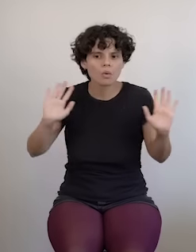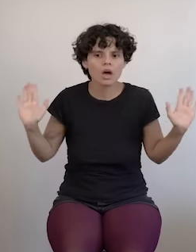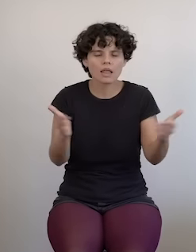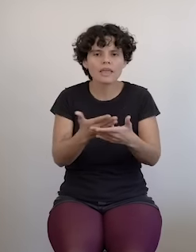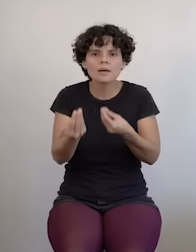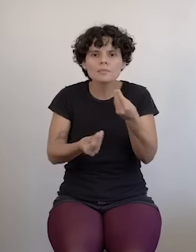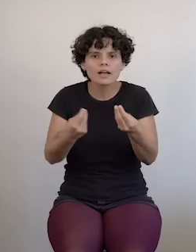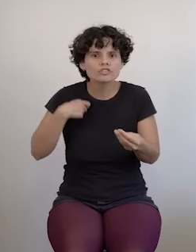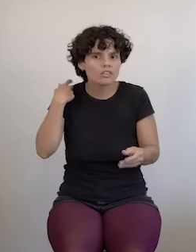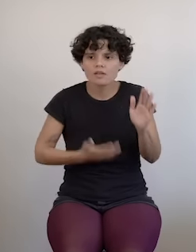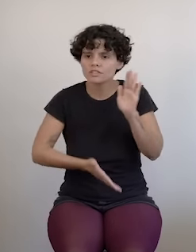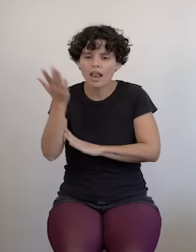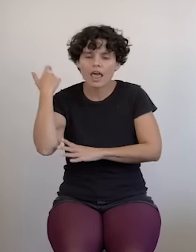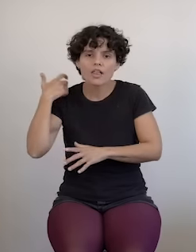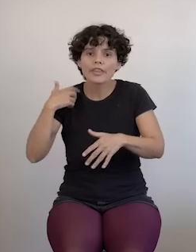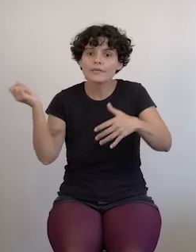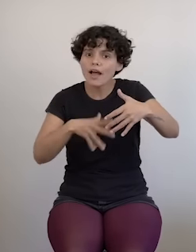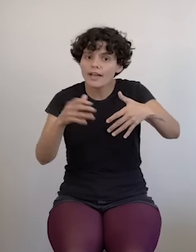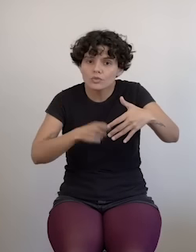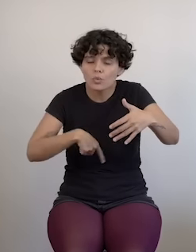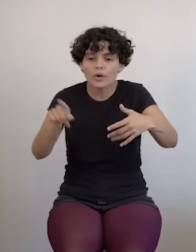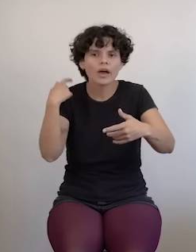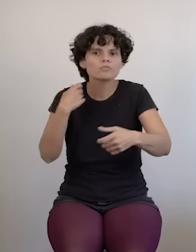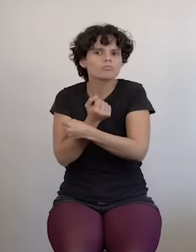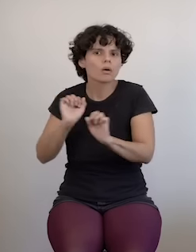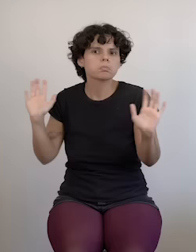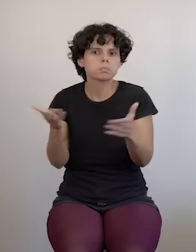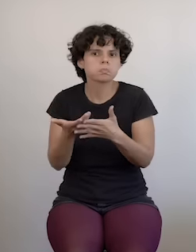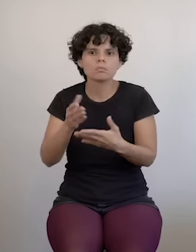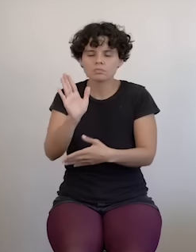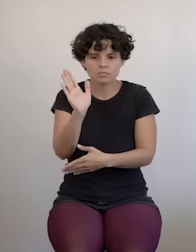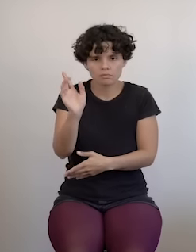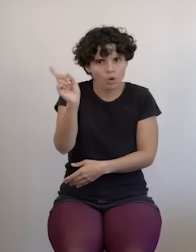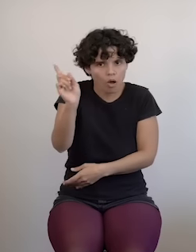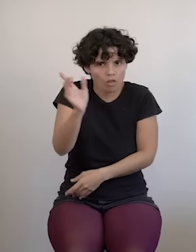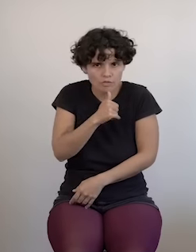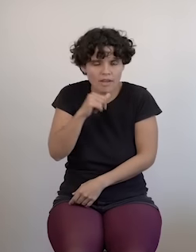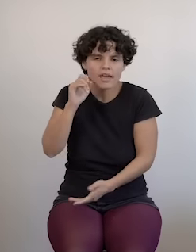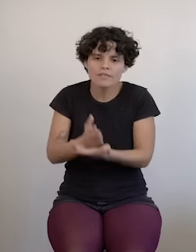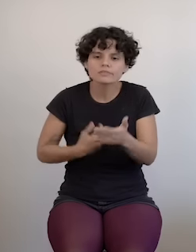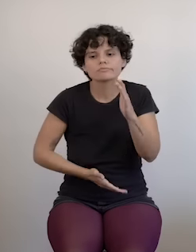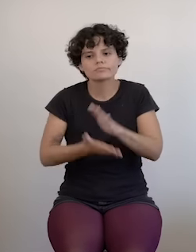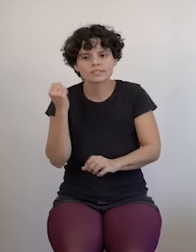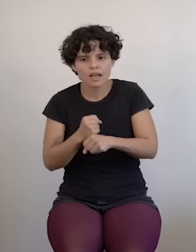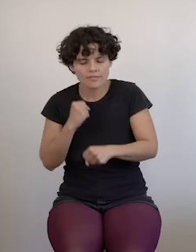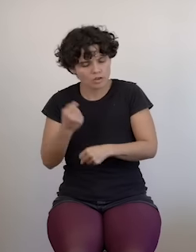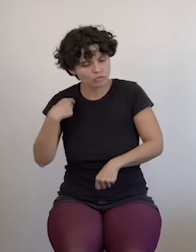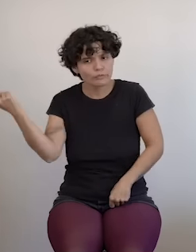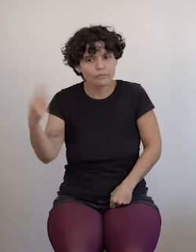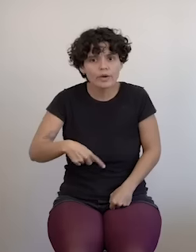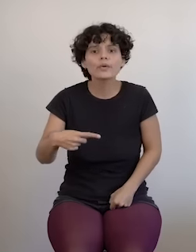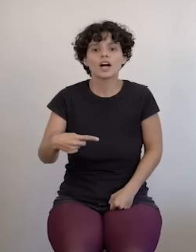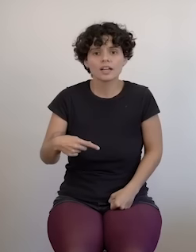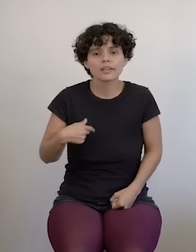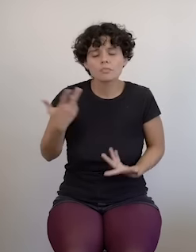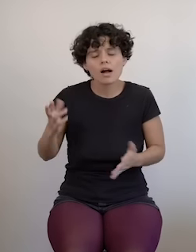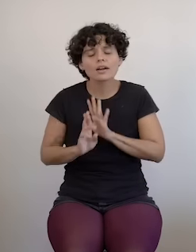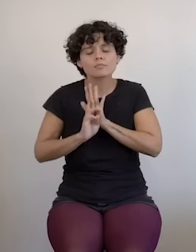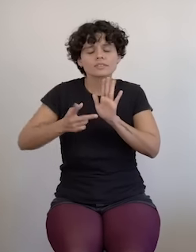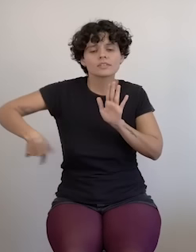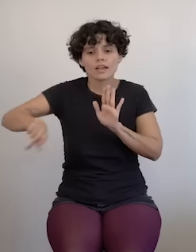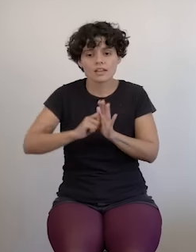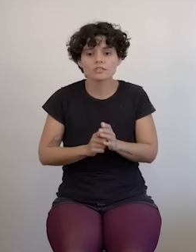ir a trabajar? Los locos de la basura, ¿cachai? A esos locos no los dejan cuarentena o los mandan al choque, ¿no? Yo represento a ellos, papi, aquí estoy muy